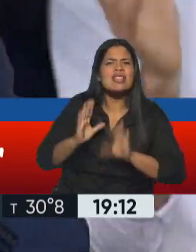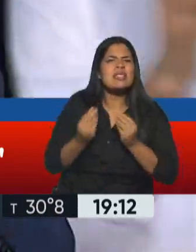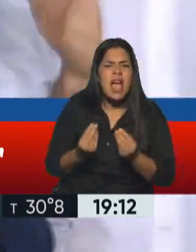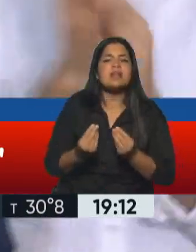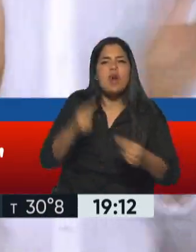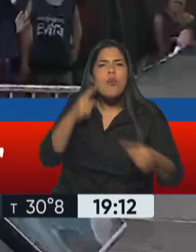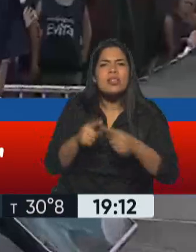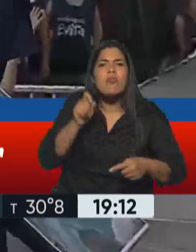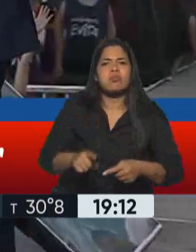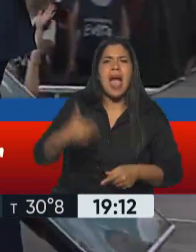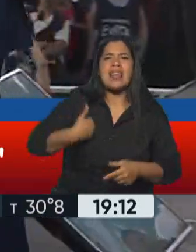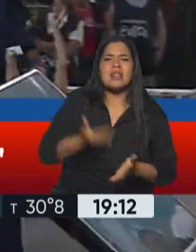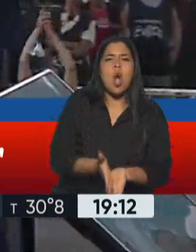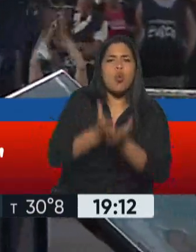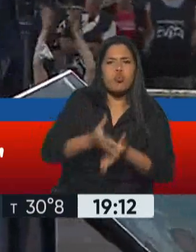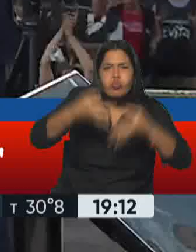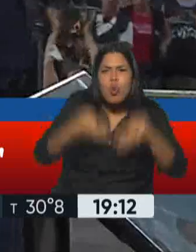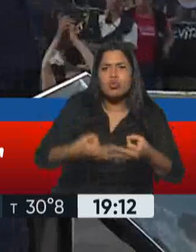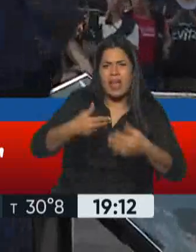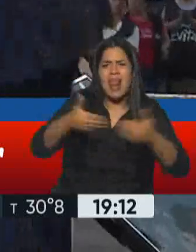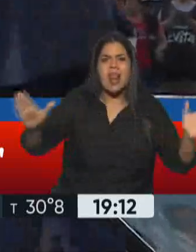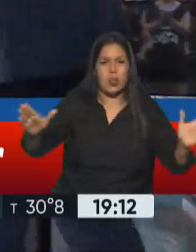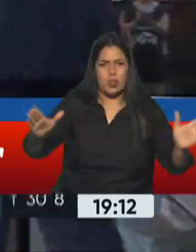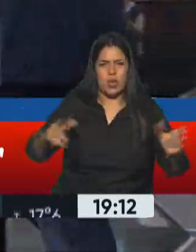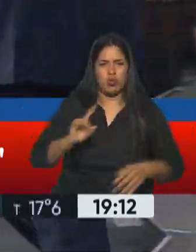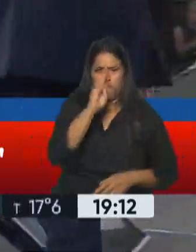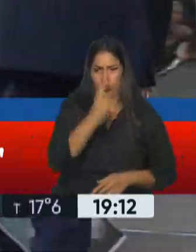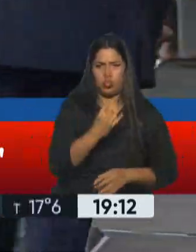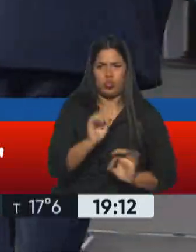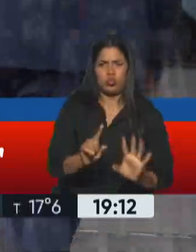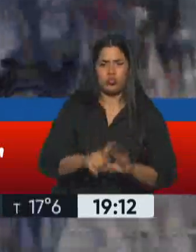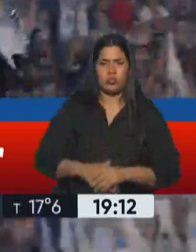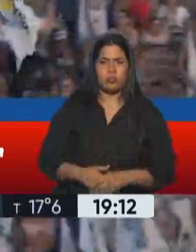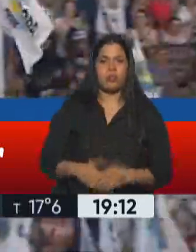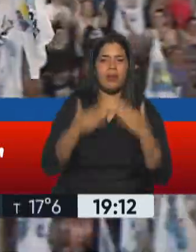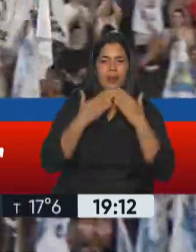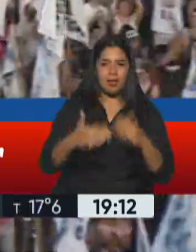justa, libre y soberana. Gracias, compañeros y compañeras.